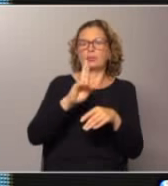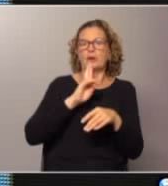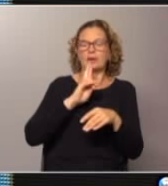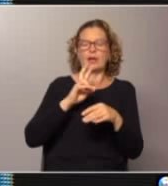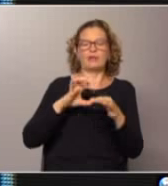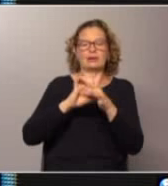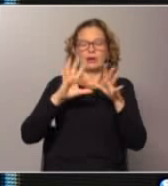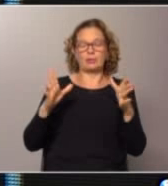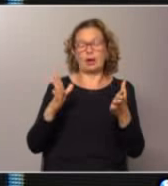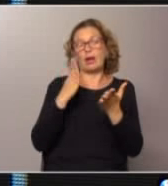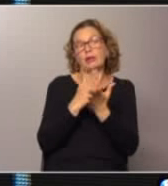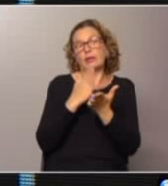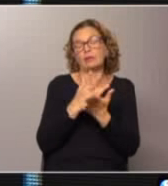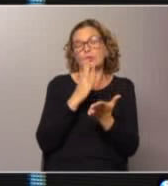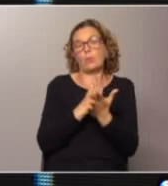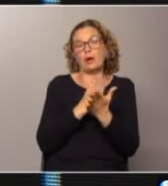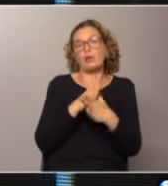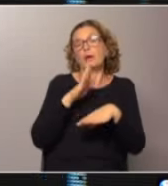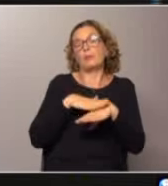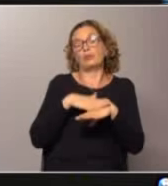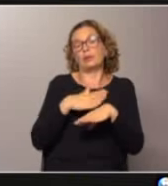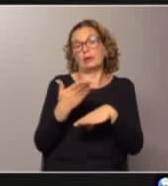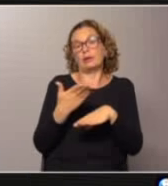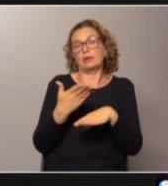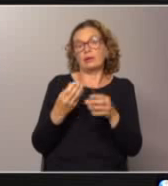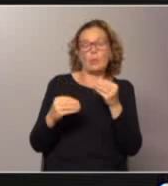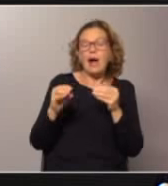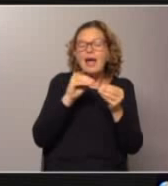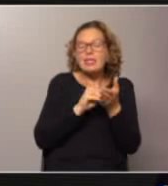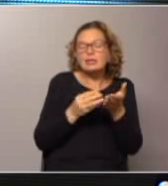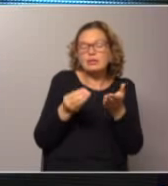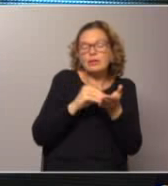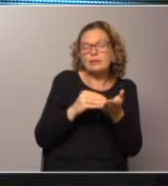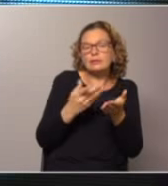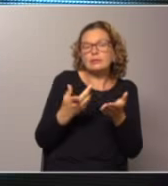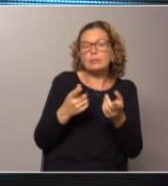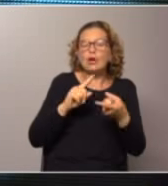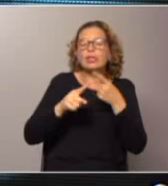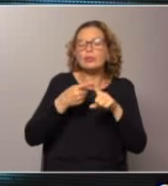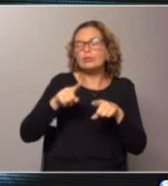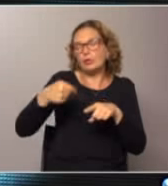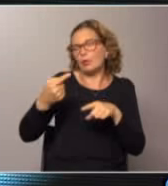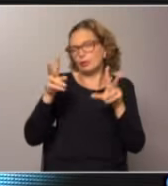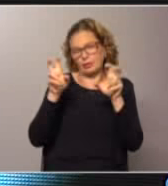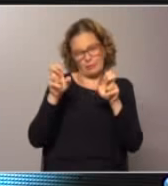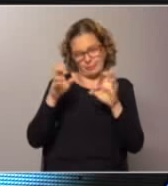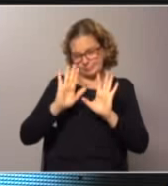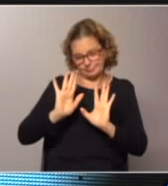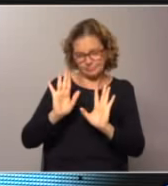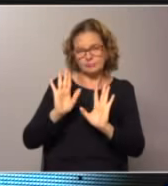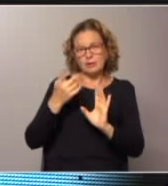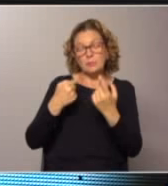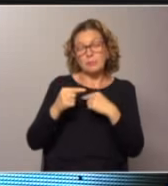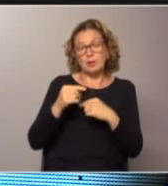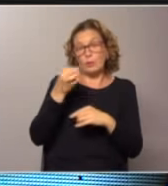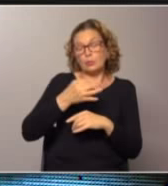democracia frente a los derechos humanos y hay toda una discusión sobre la moderación de contenidos a la plataforma que seguramente para otro un programa pero en el